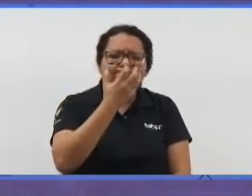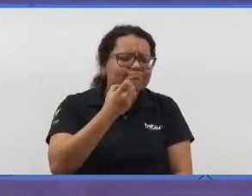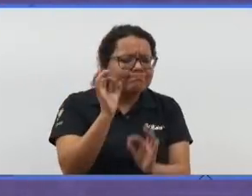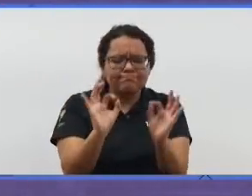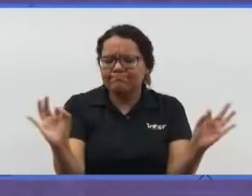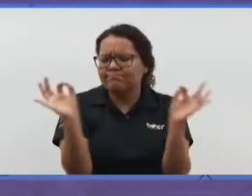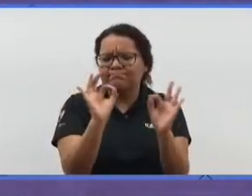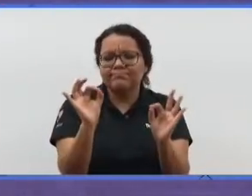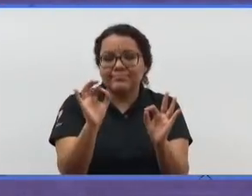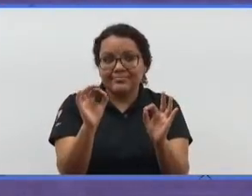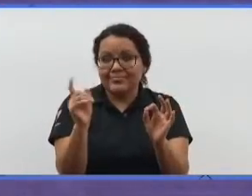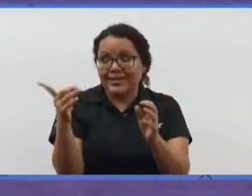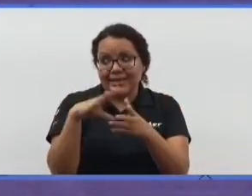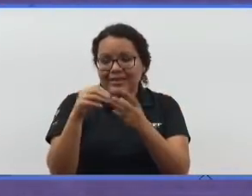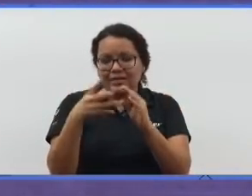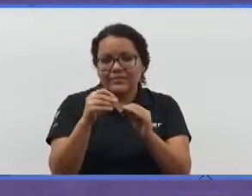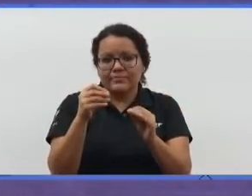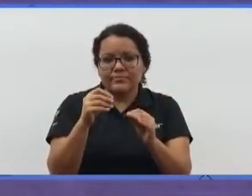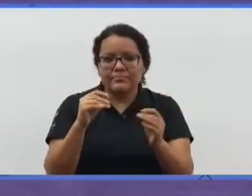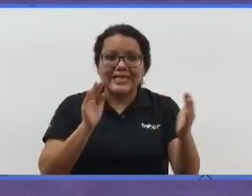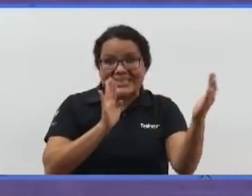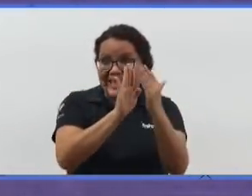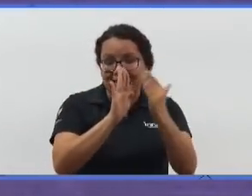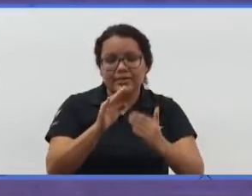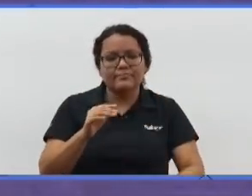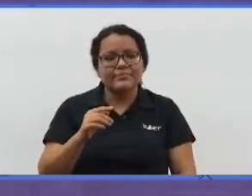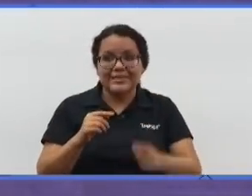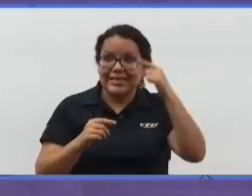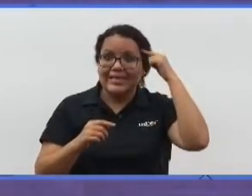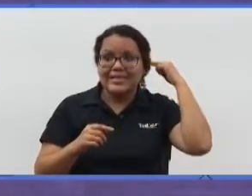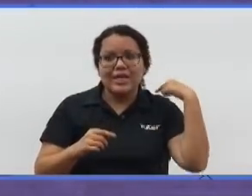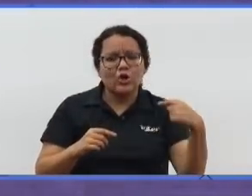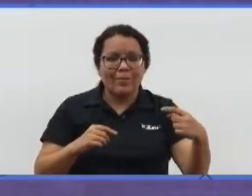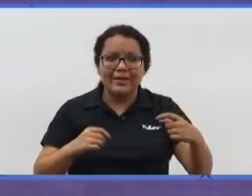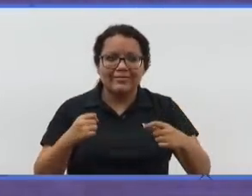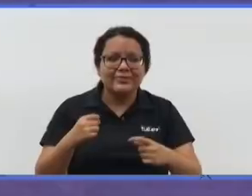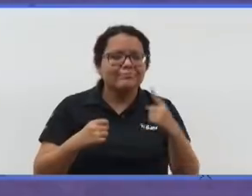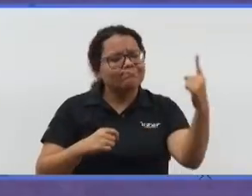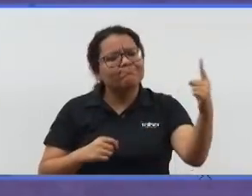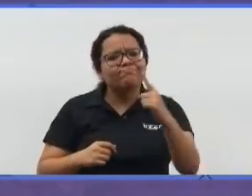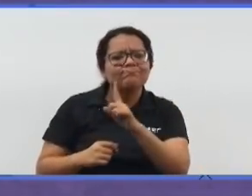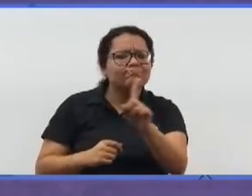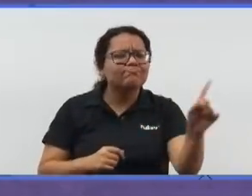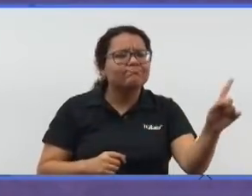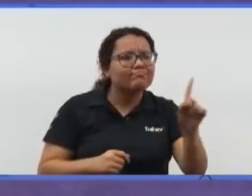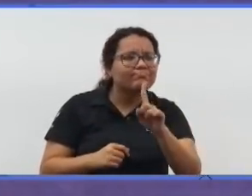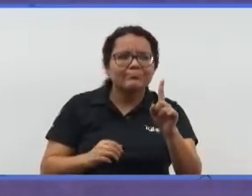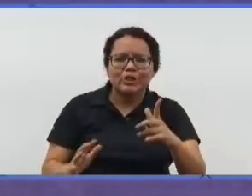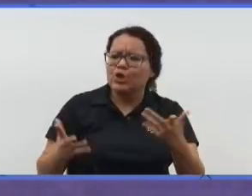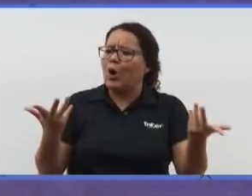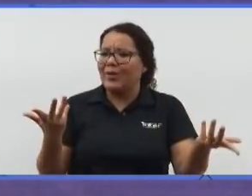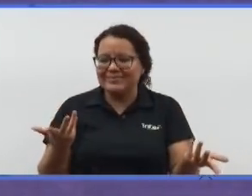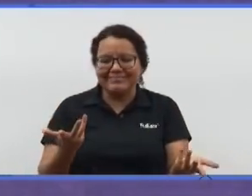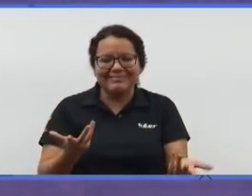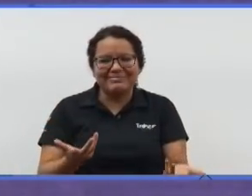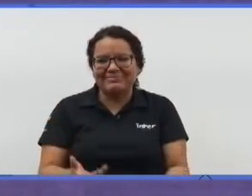contó es que cuando estaba cerca del podio y el hombre como baila y va y viene por acá como dice